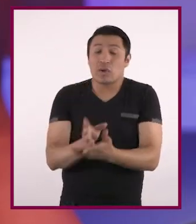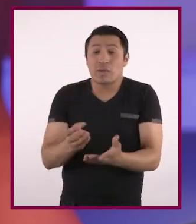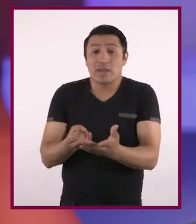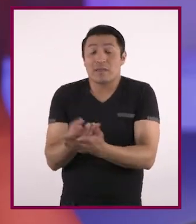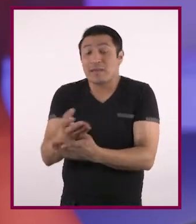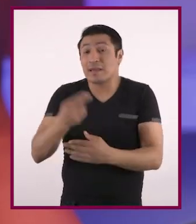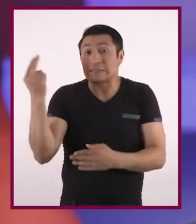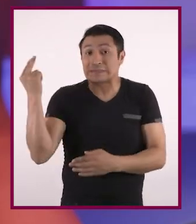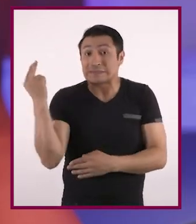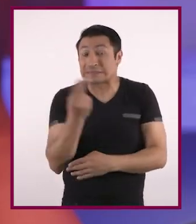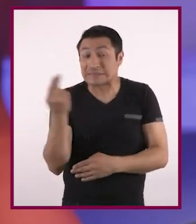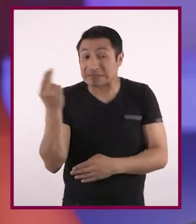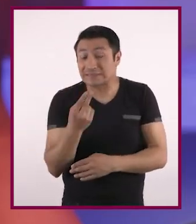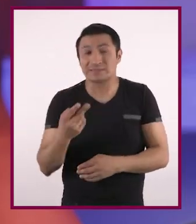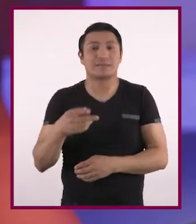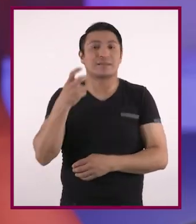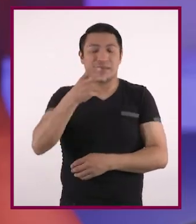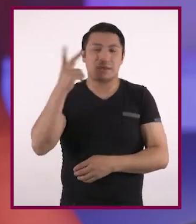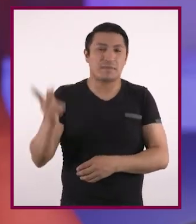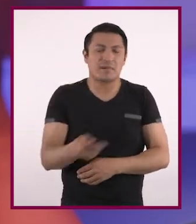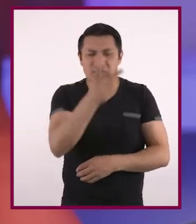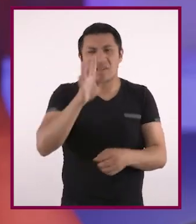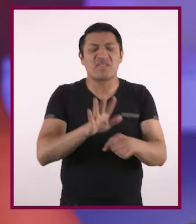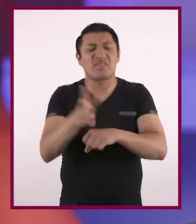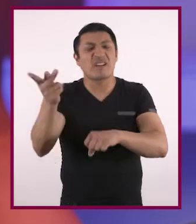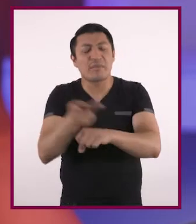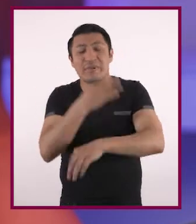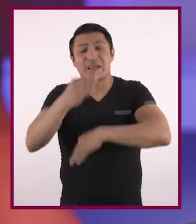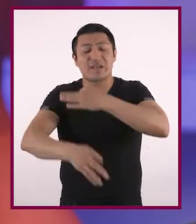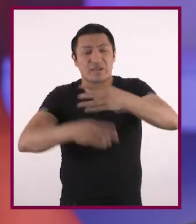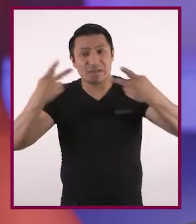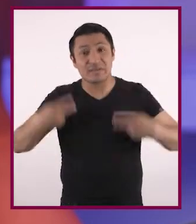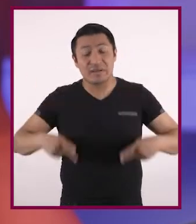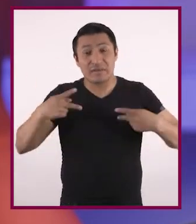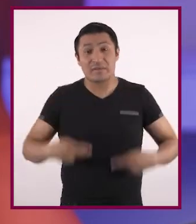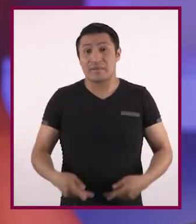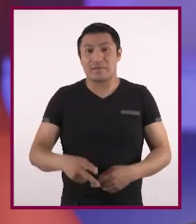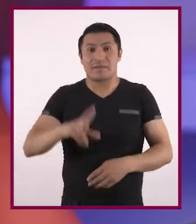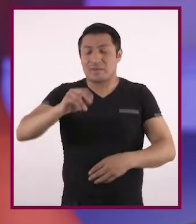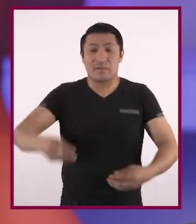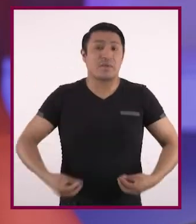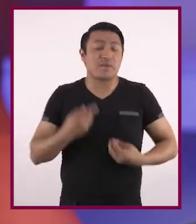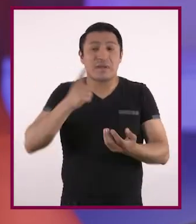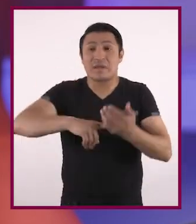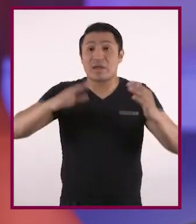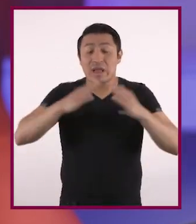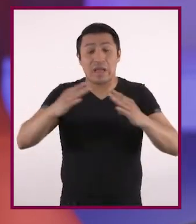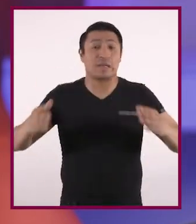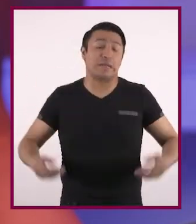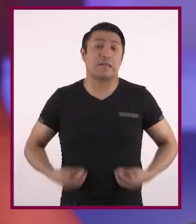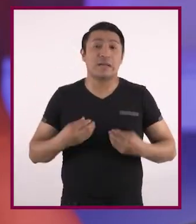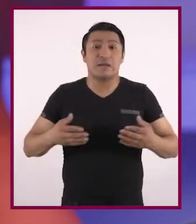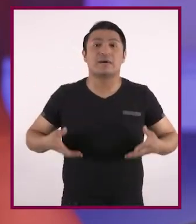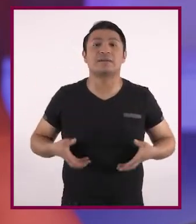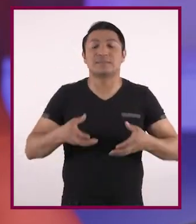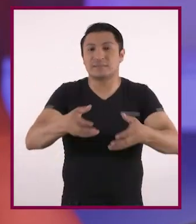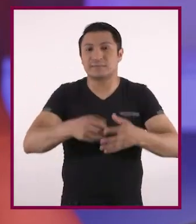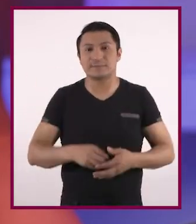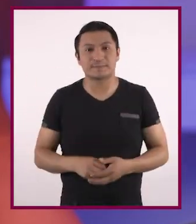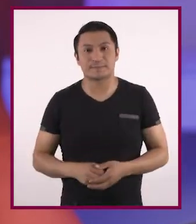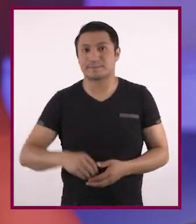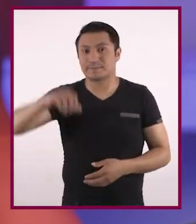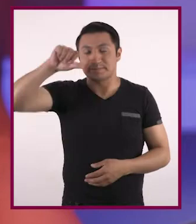fue cuando una vez más surgió la pregunta, ¿qué sucede con todas las personas que por alguna razón no viven en una casa, que viven en la calle? Hoy